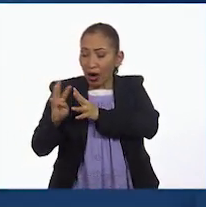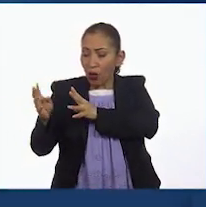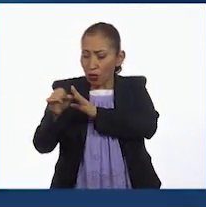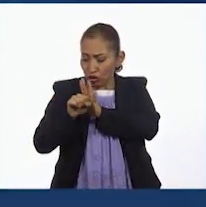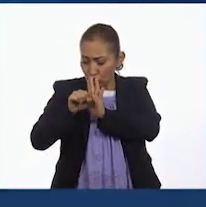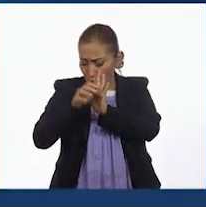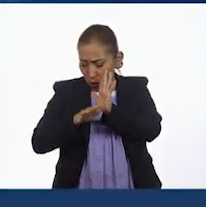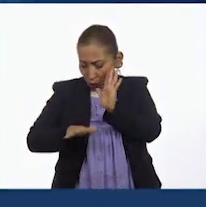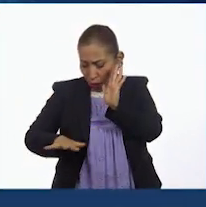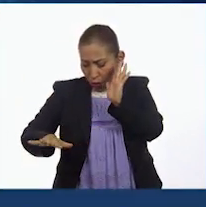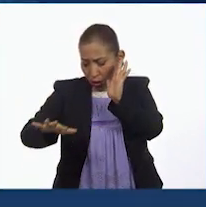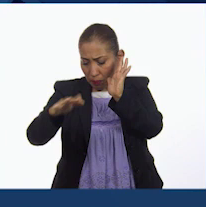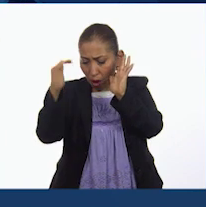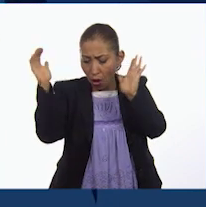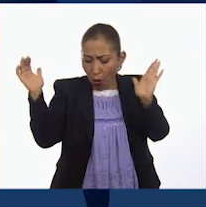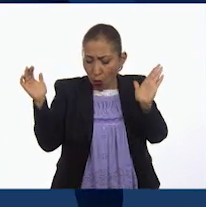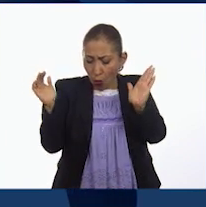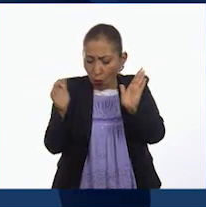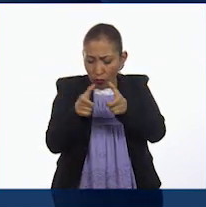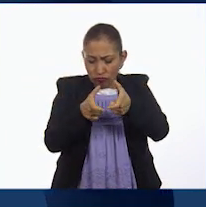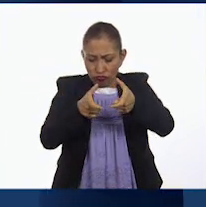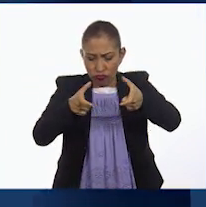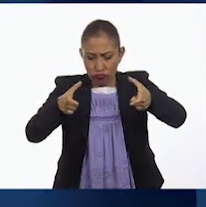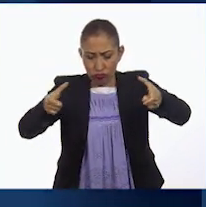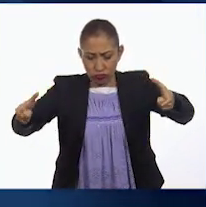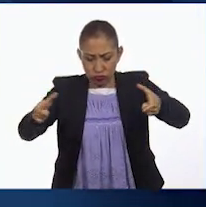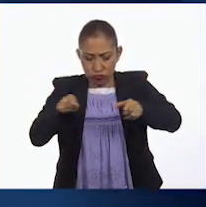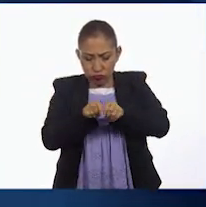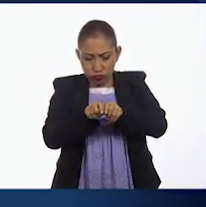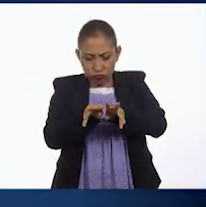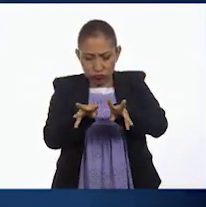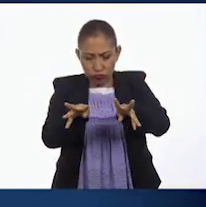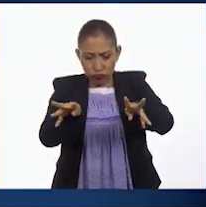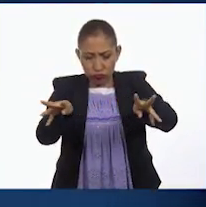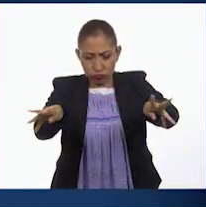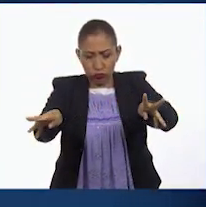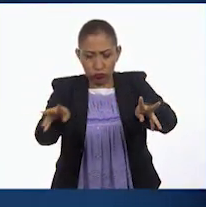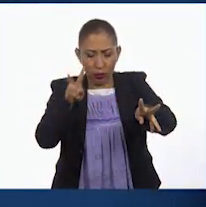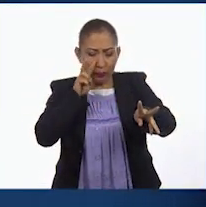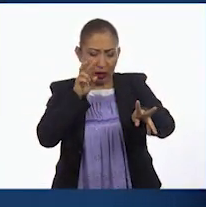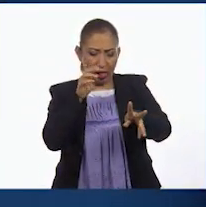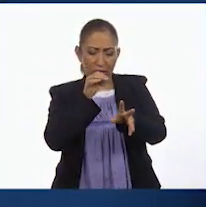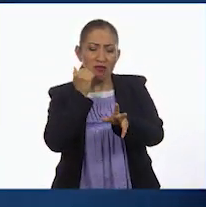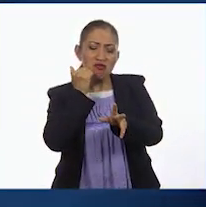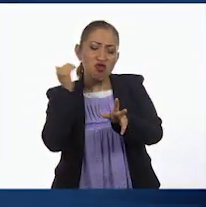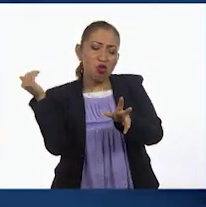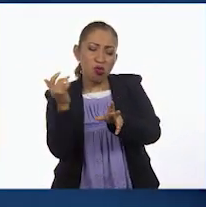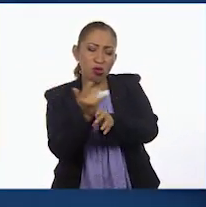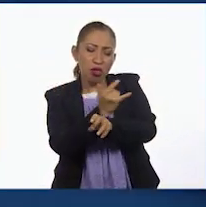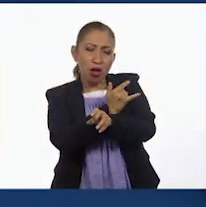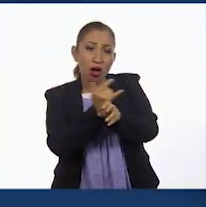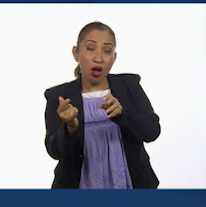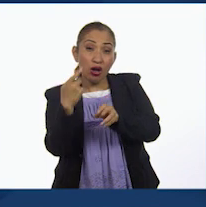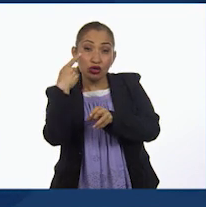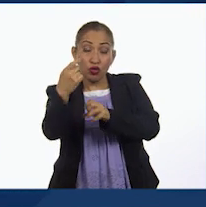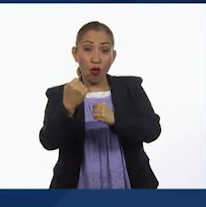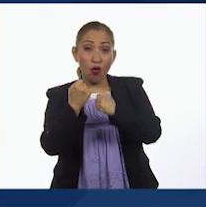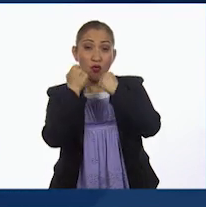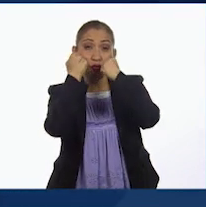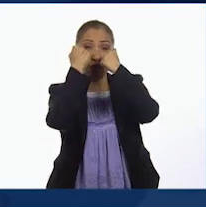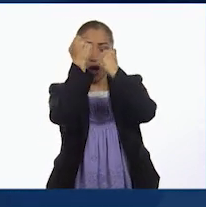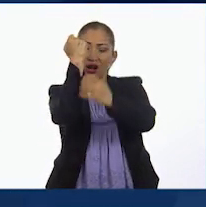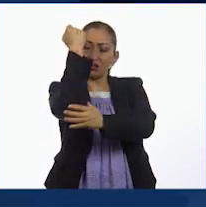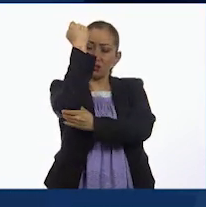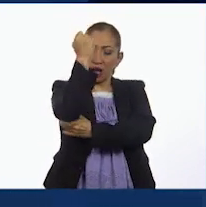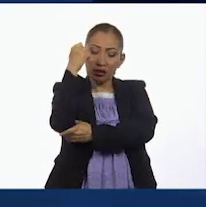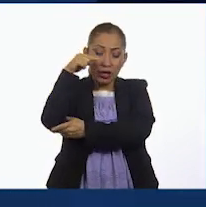sombra, achaparrada y gruesa de hinchados miembros, casi artríticos. Toda su fuerza y su vehemencia